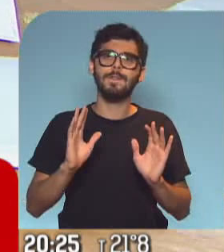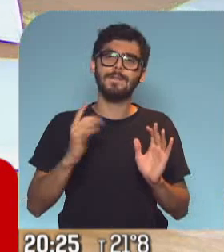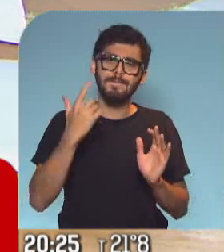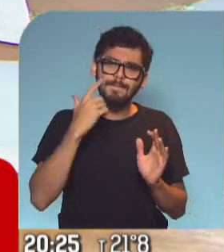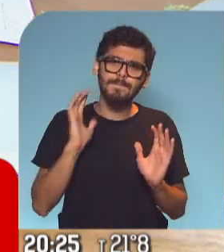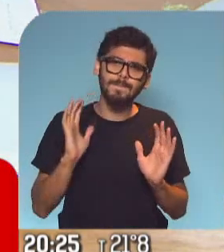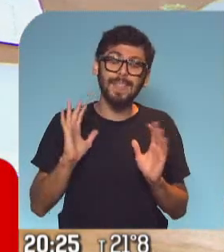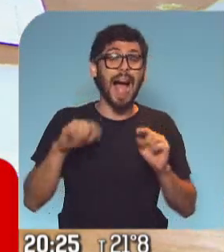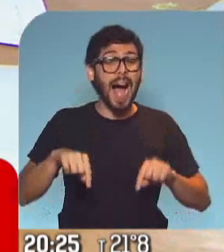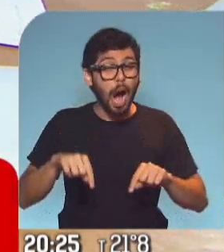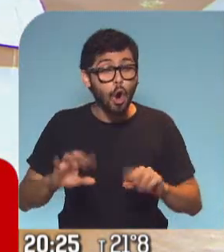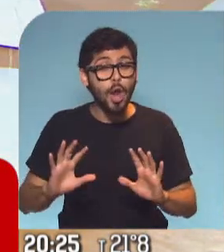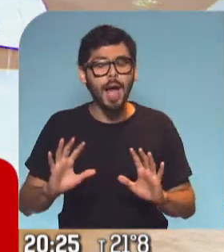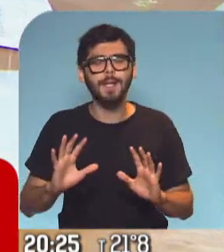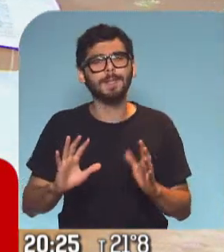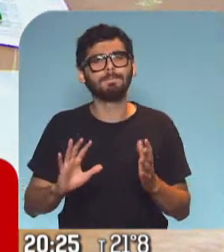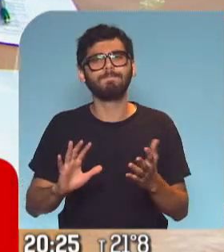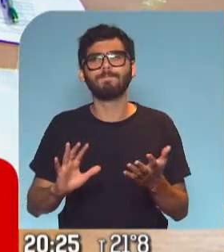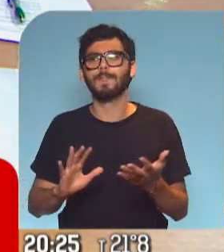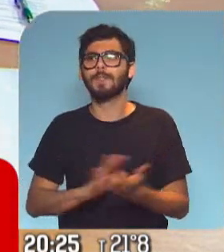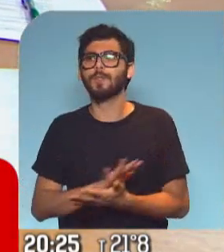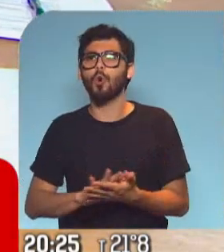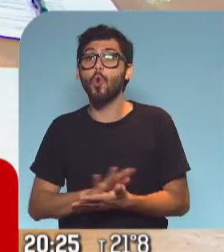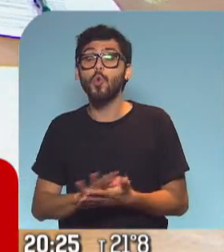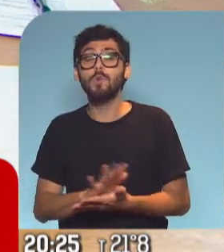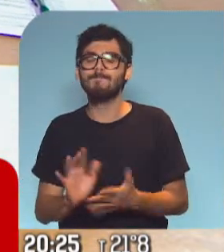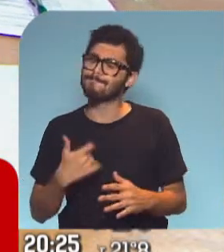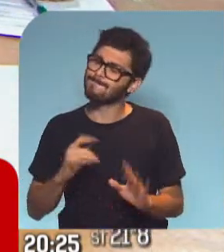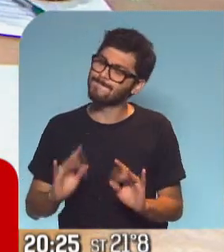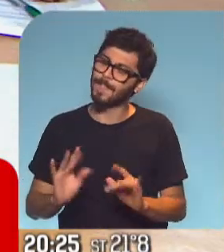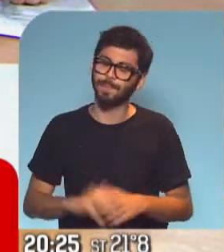tiene por ahora solución para destrabarla, ¿no? Después volvés, Pablo. Dale.